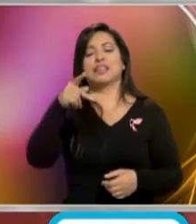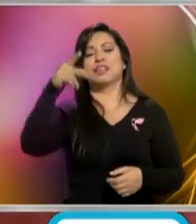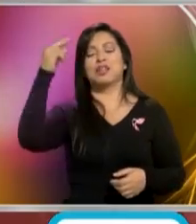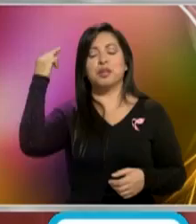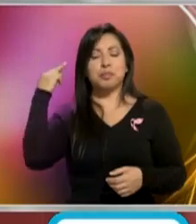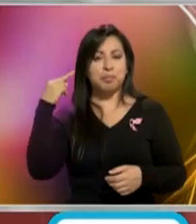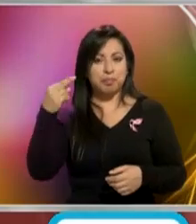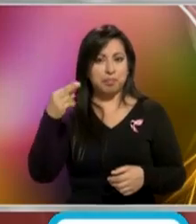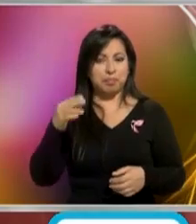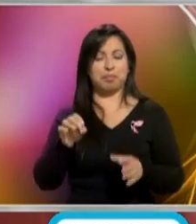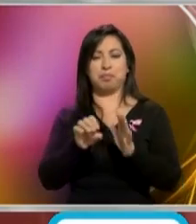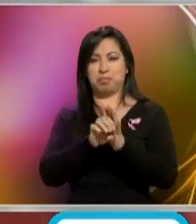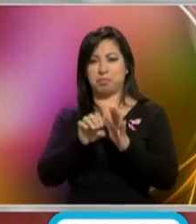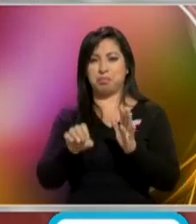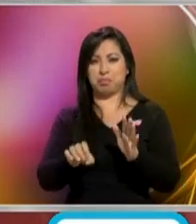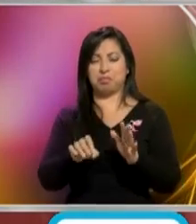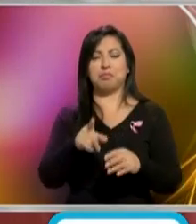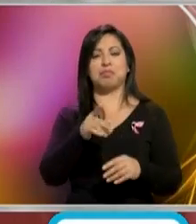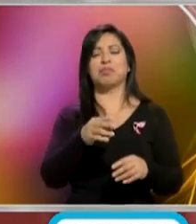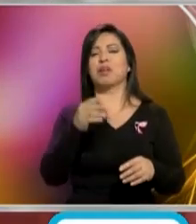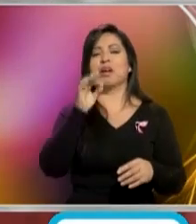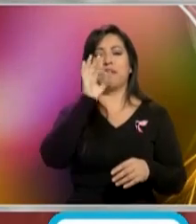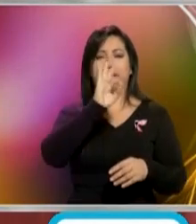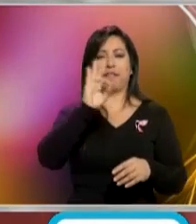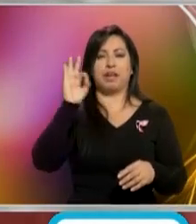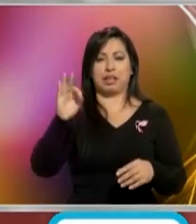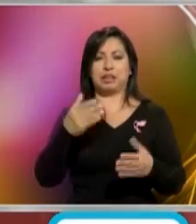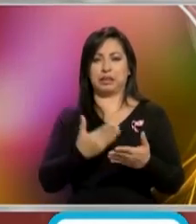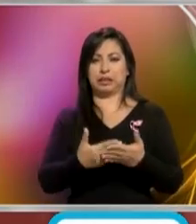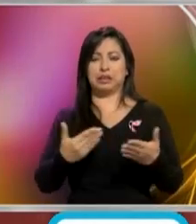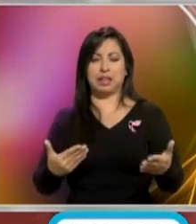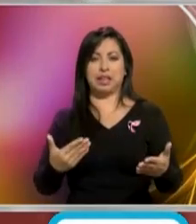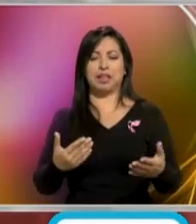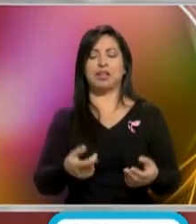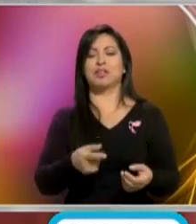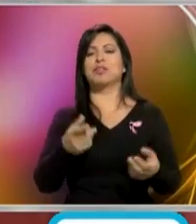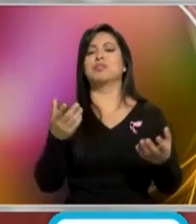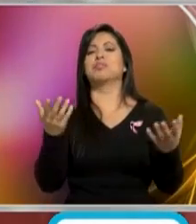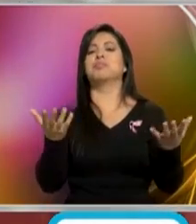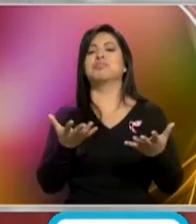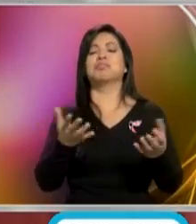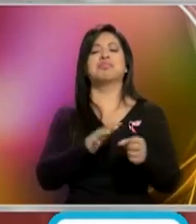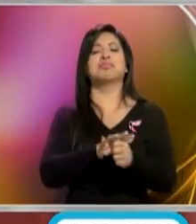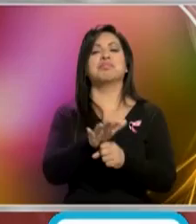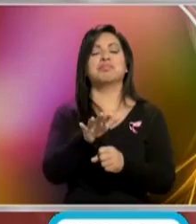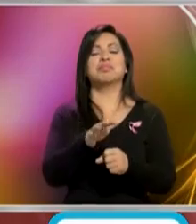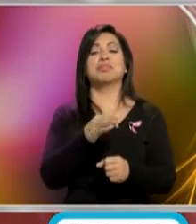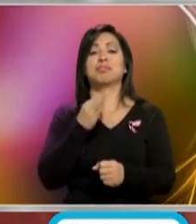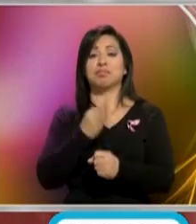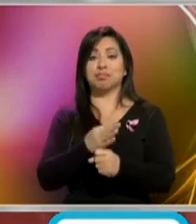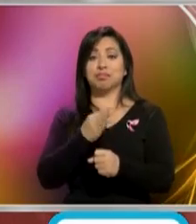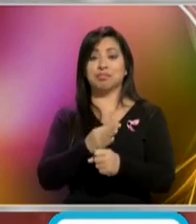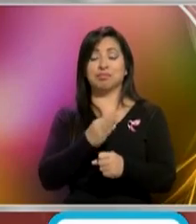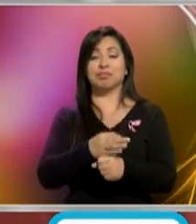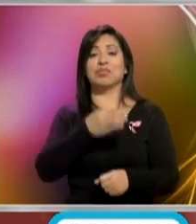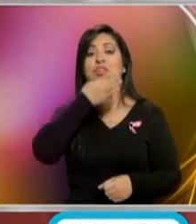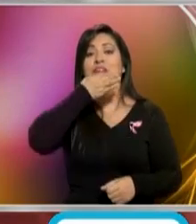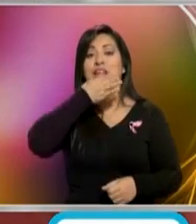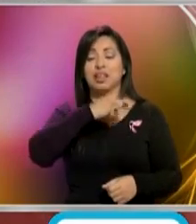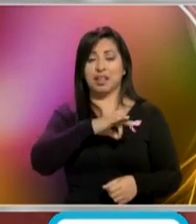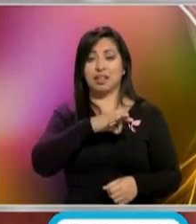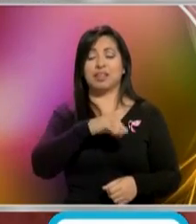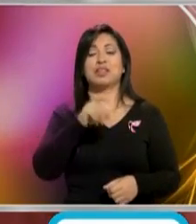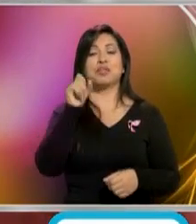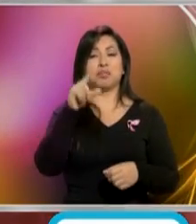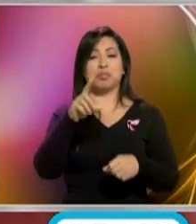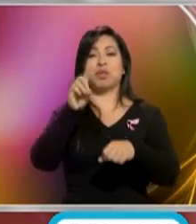por ejemplo, en estas fechas, pues se van a encontrar varios pueblos o varios estados en nuestro país que la celebración que hacen alrededor del